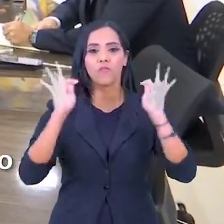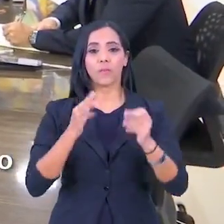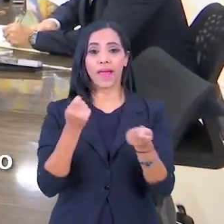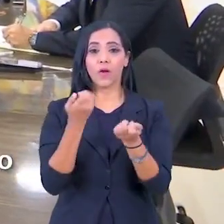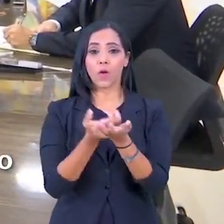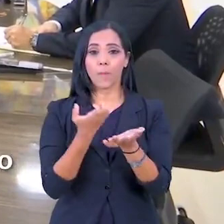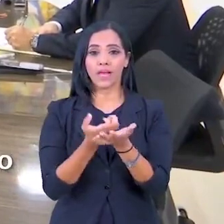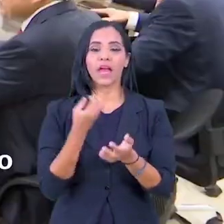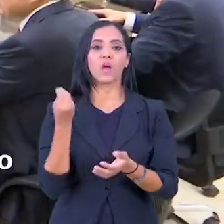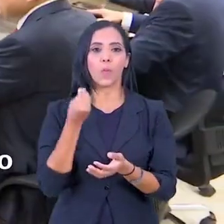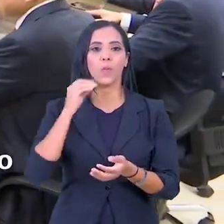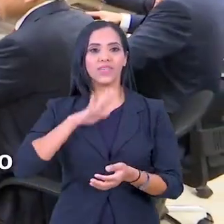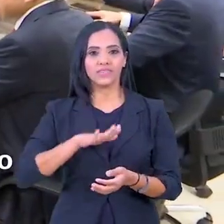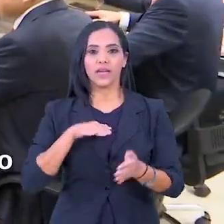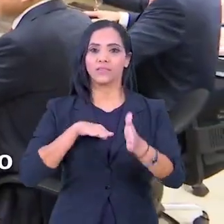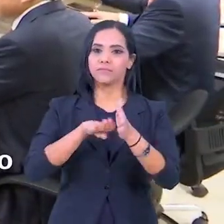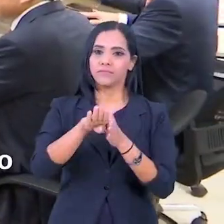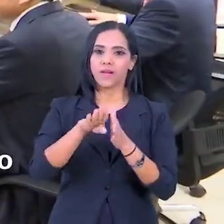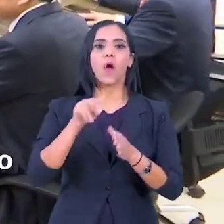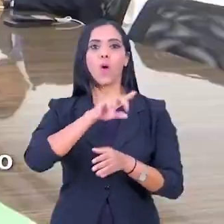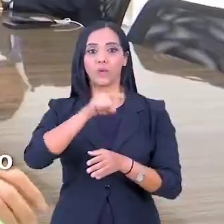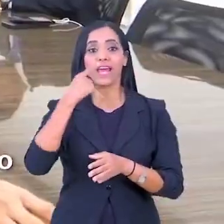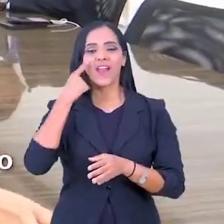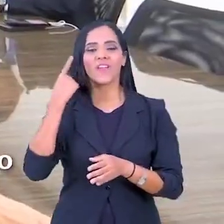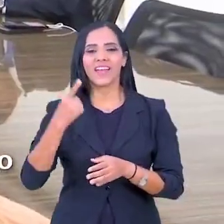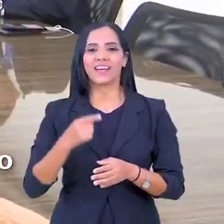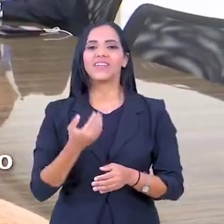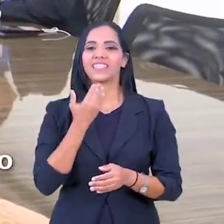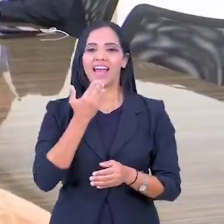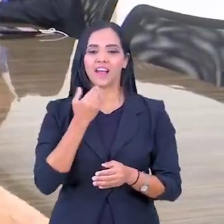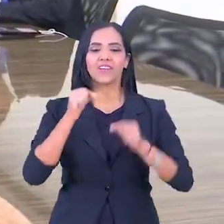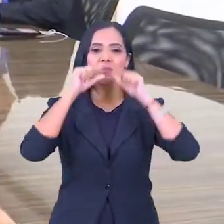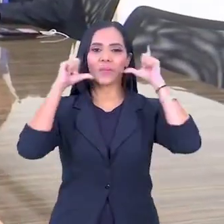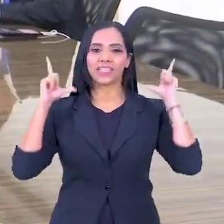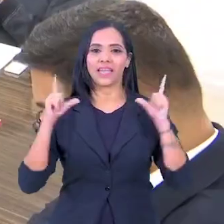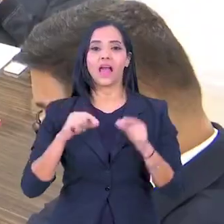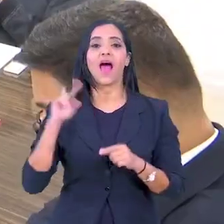el crecimiento de un nuevo modelo económico como está creciendo. Ustedes lo